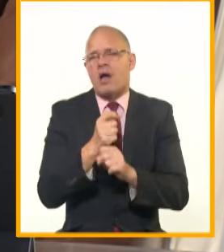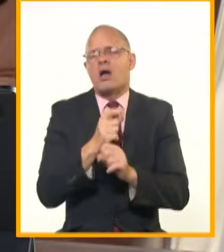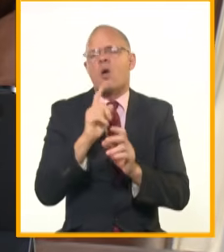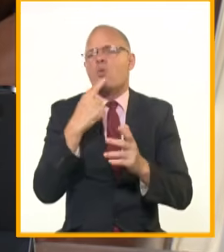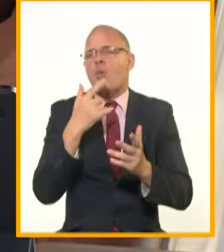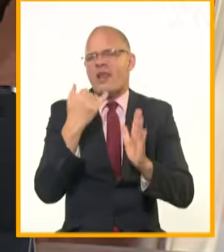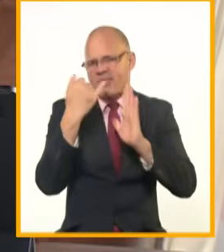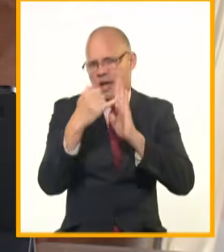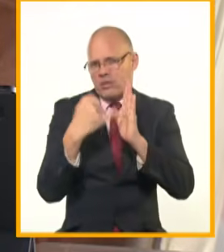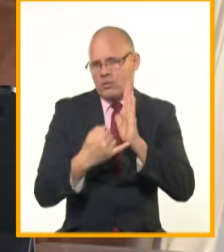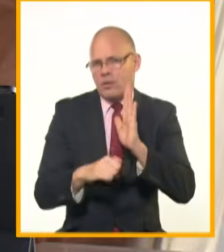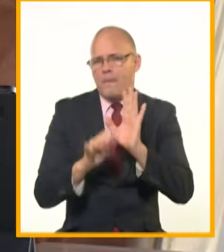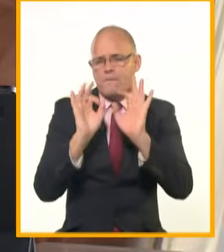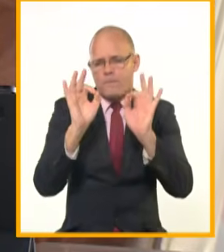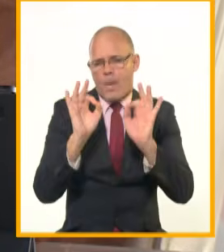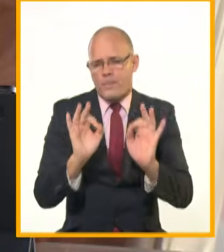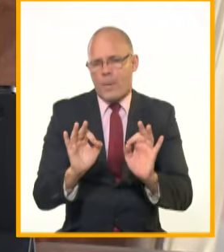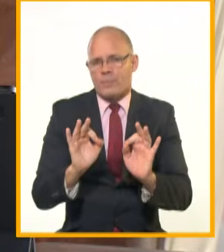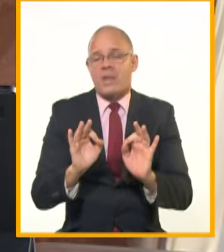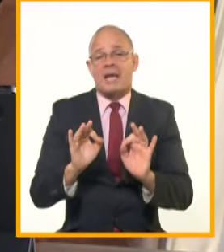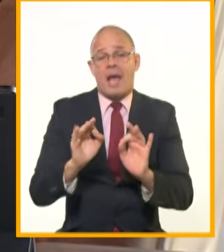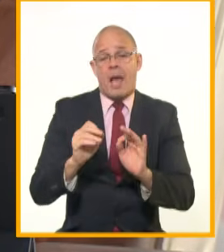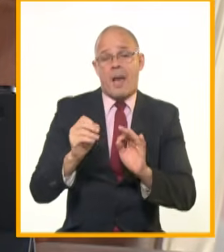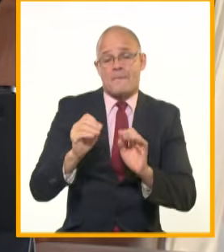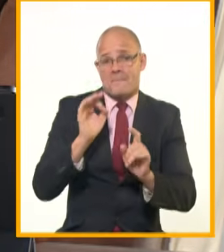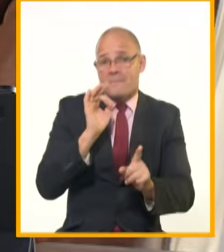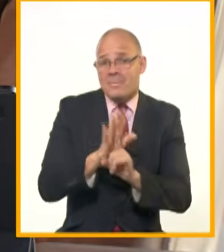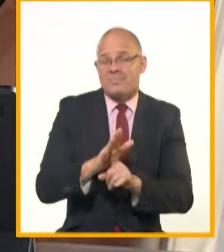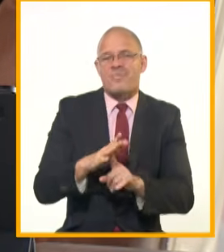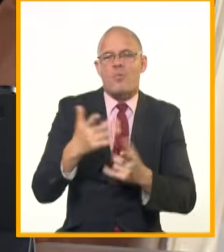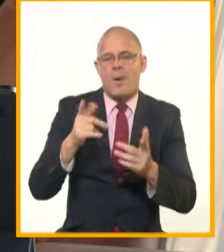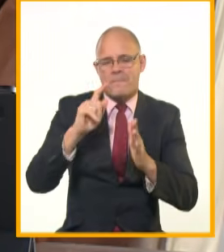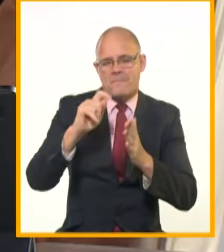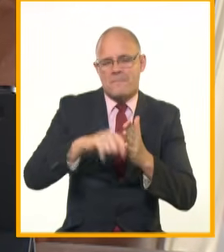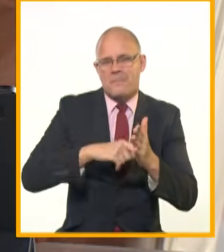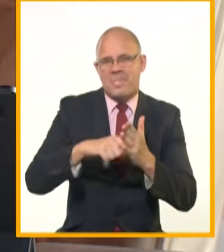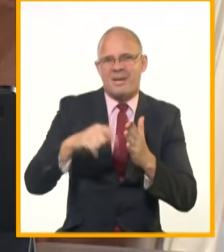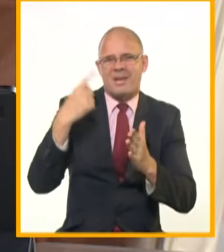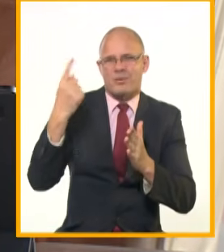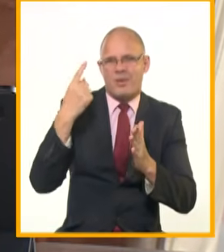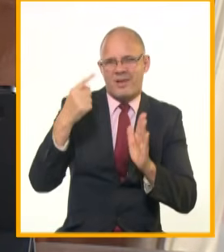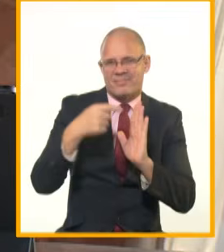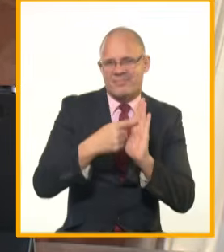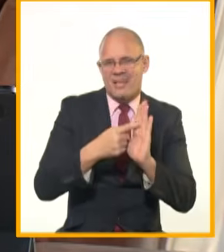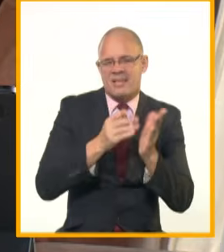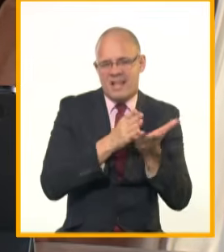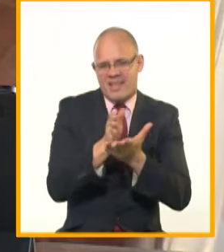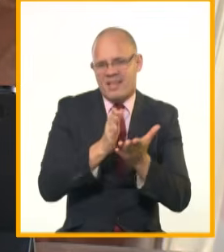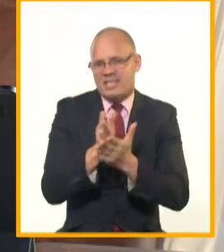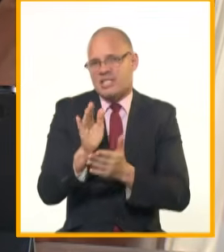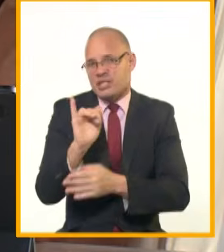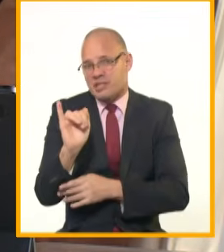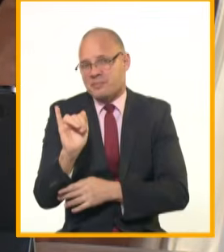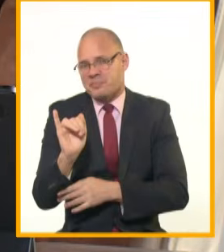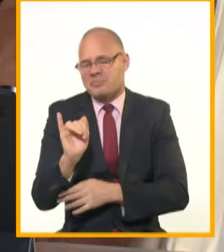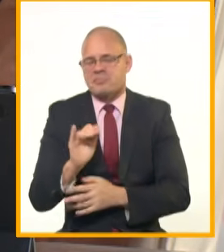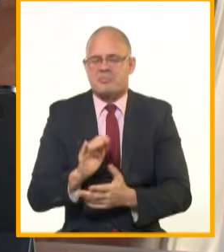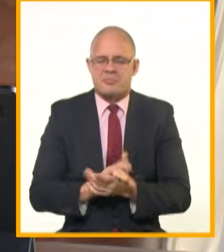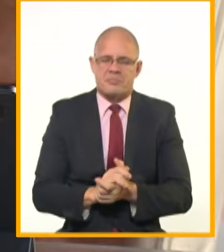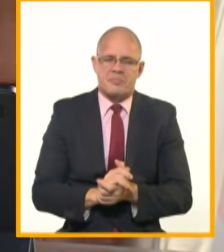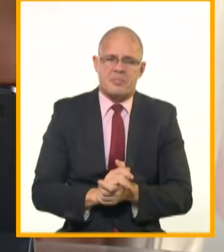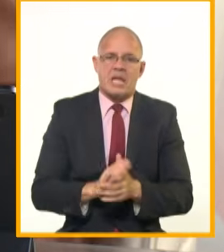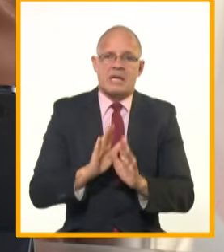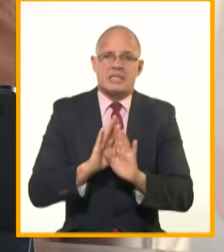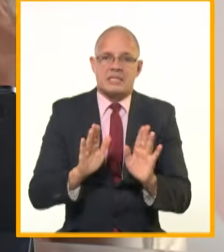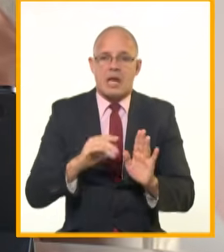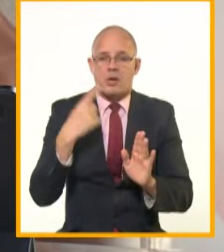primero era a partir del Plan Nacional de Desarrollo Económico y Social, las 6 líneas estratégicas, y siempre estuvimos trabajando por indicadores. Cuando se determinaron